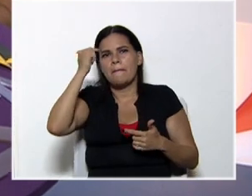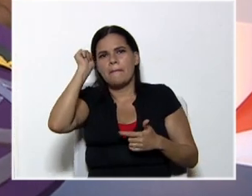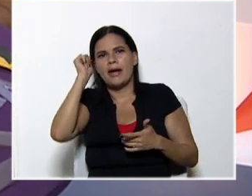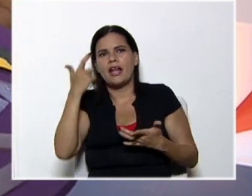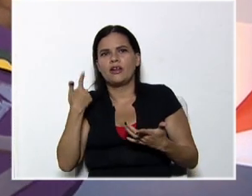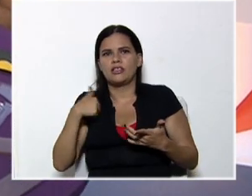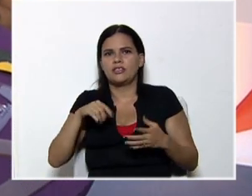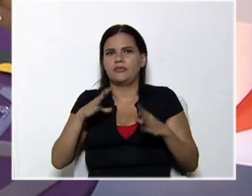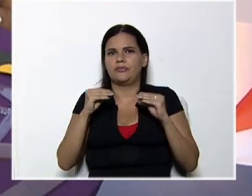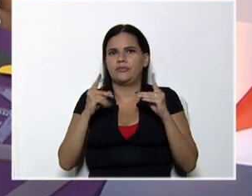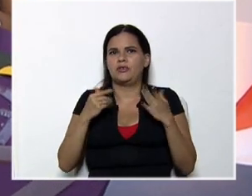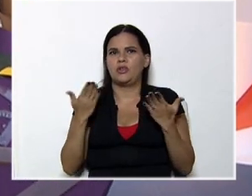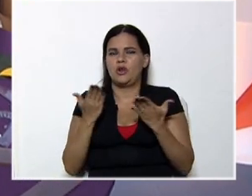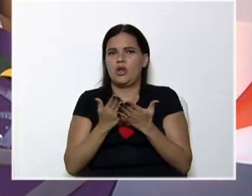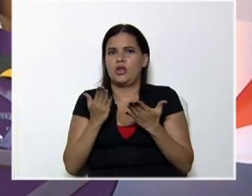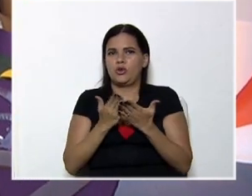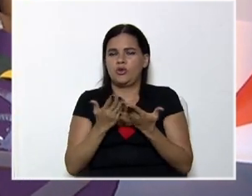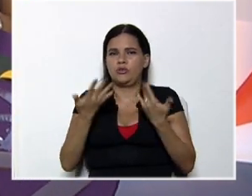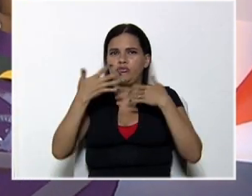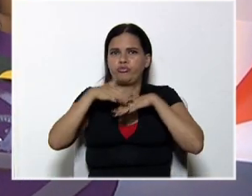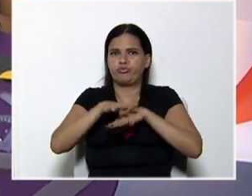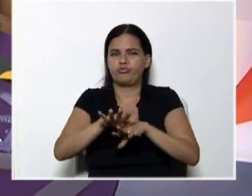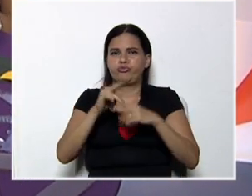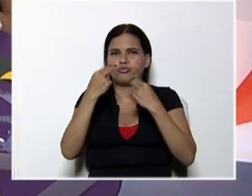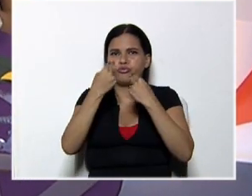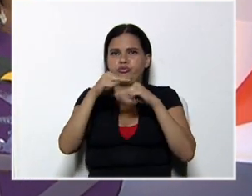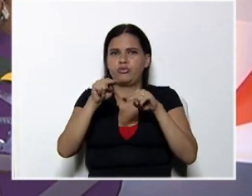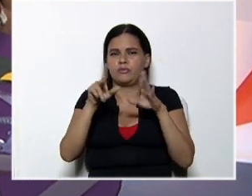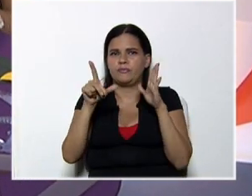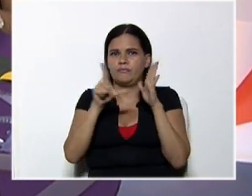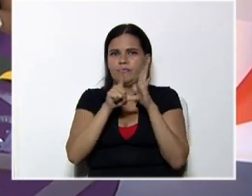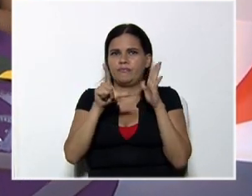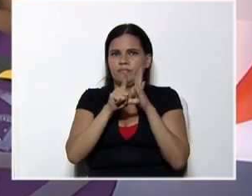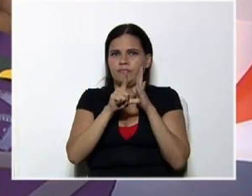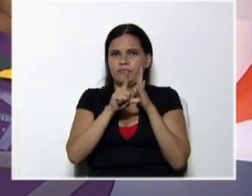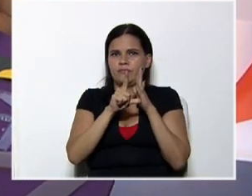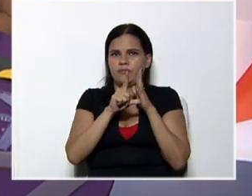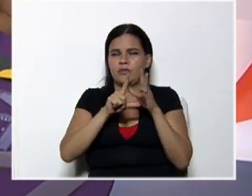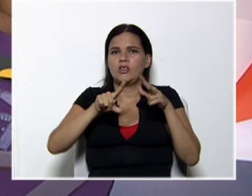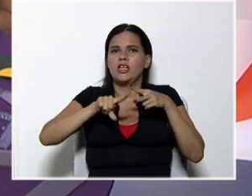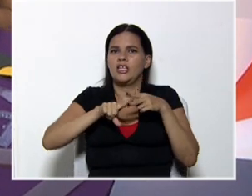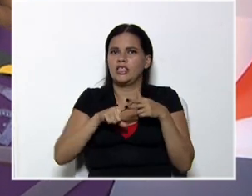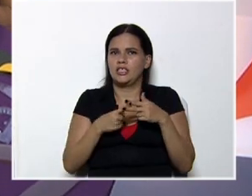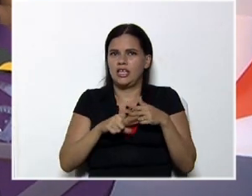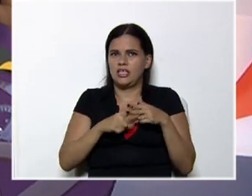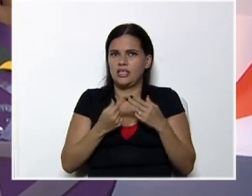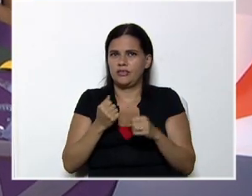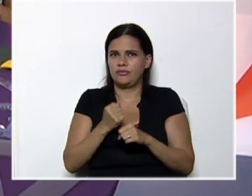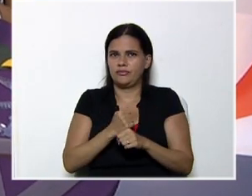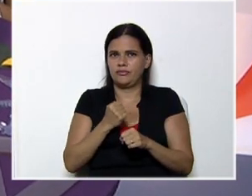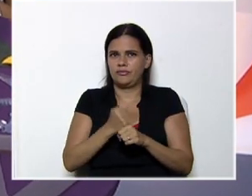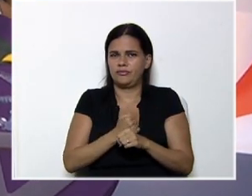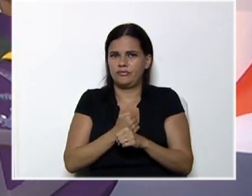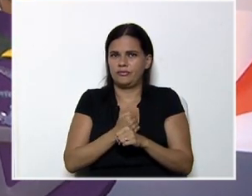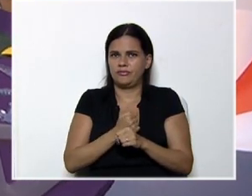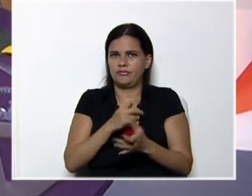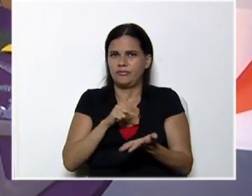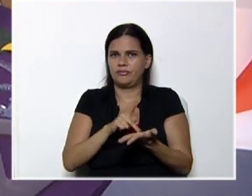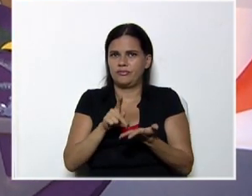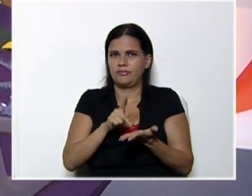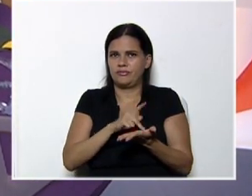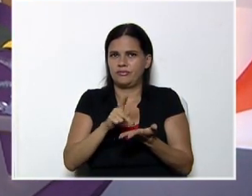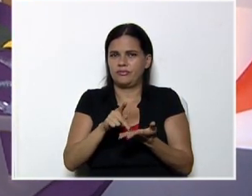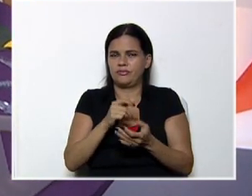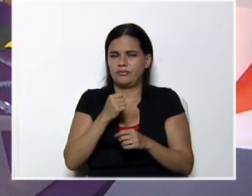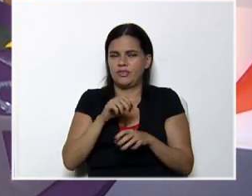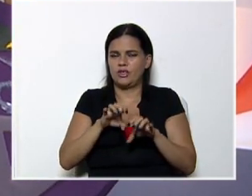que se refiere a los estudiantes integrados en el nivel de media y, por supuesto, para nuestros participantes de los talleres